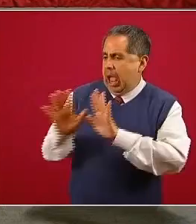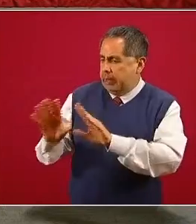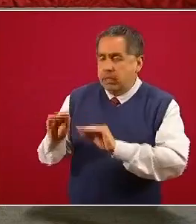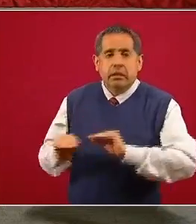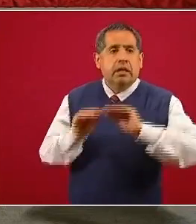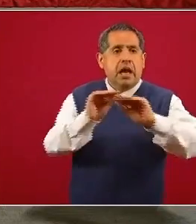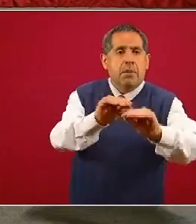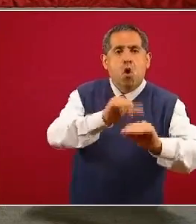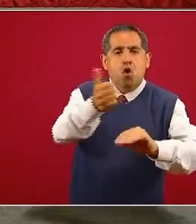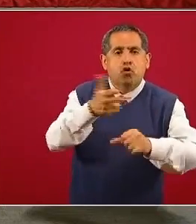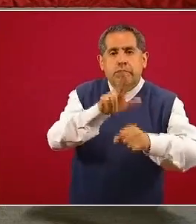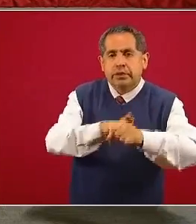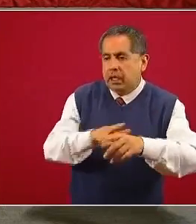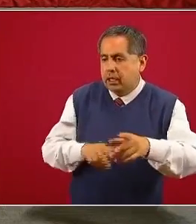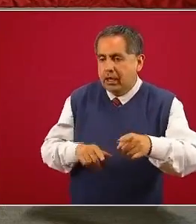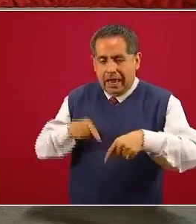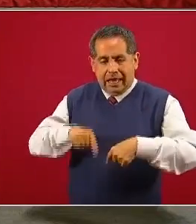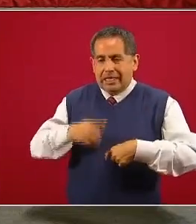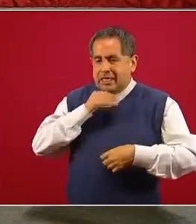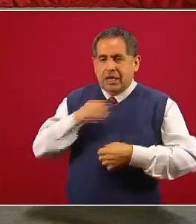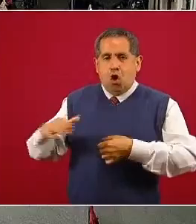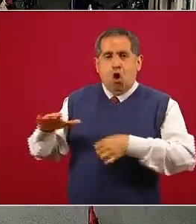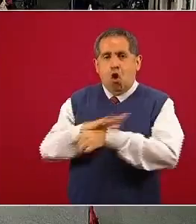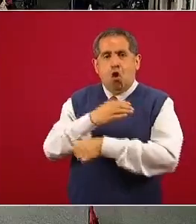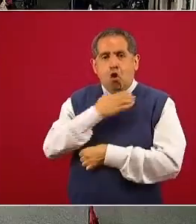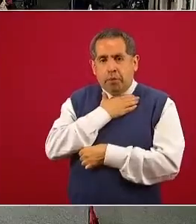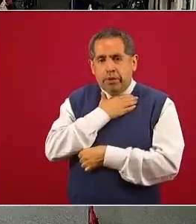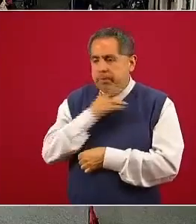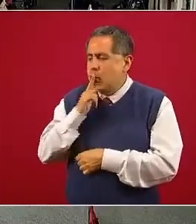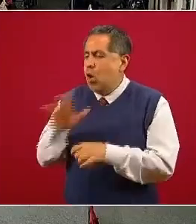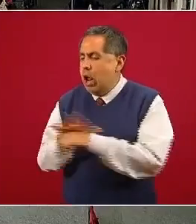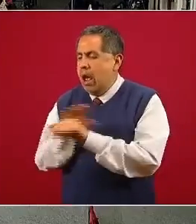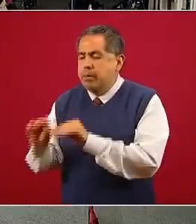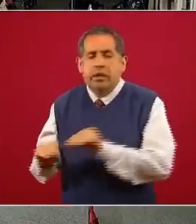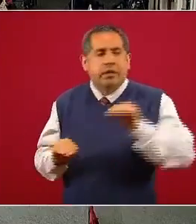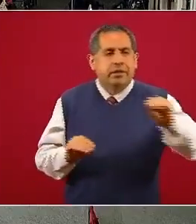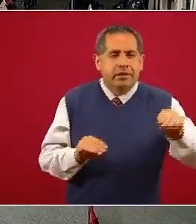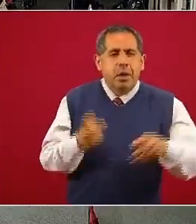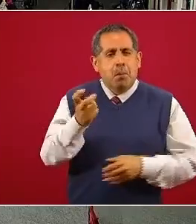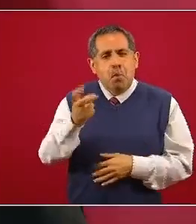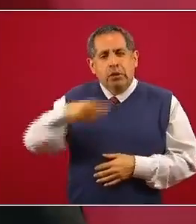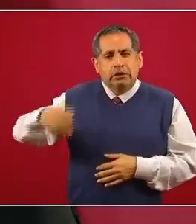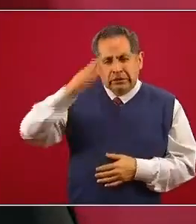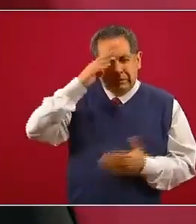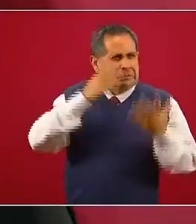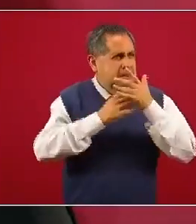un hospital en donde no se les podía dar atención, y por eso era esta apreciación